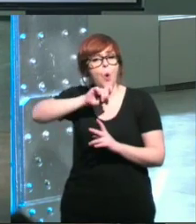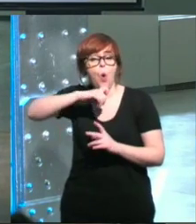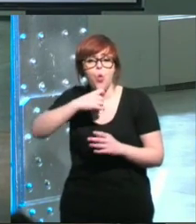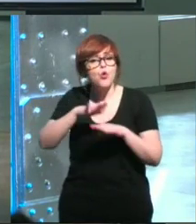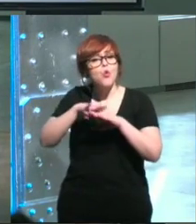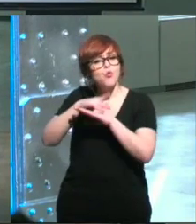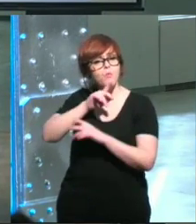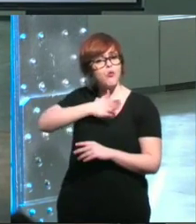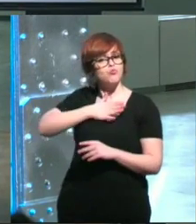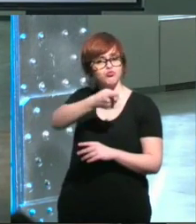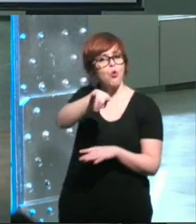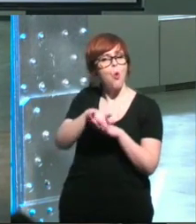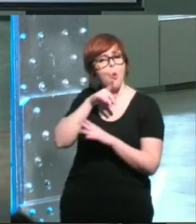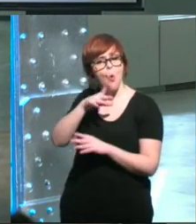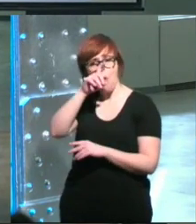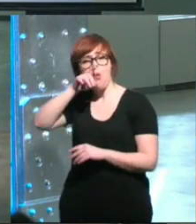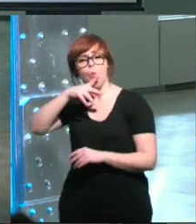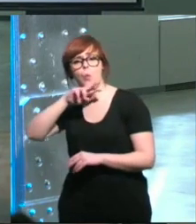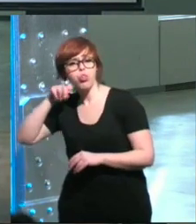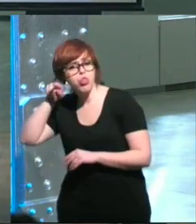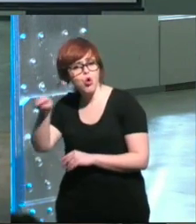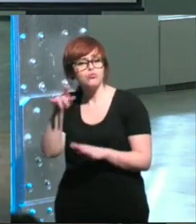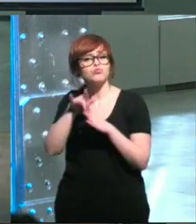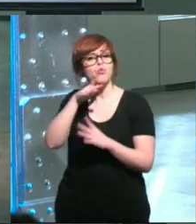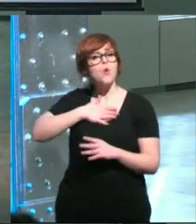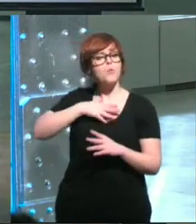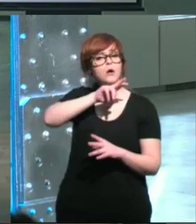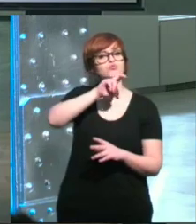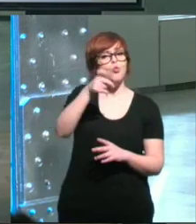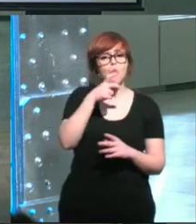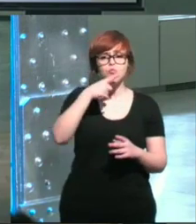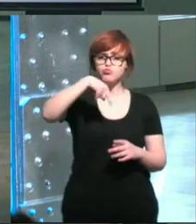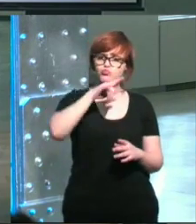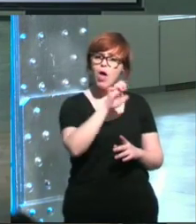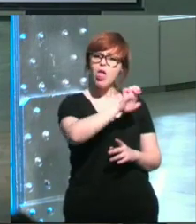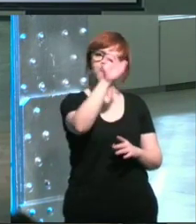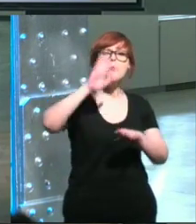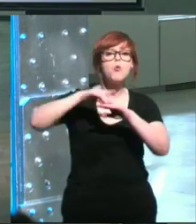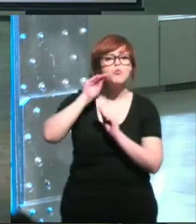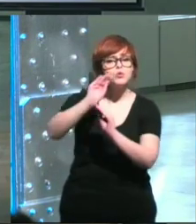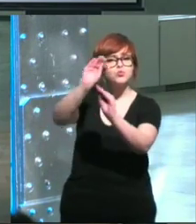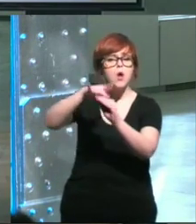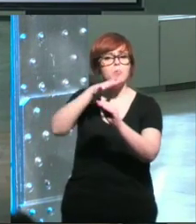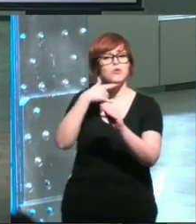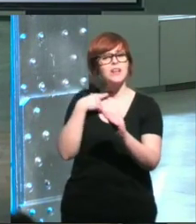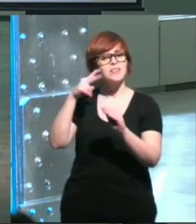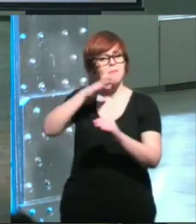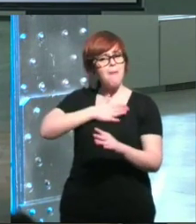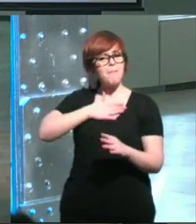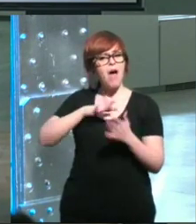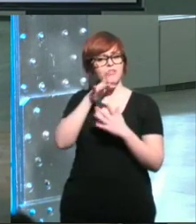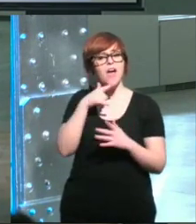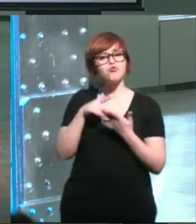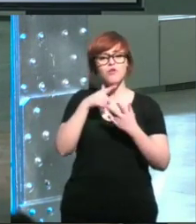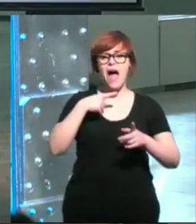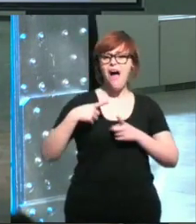nuestra, es culpa de los judíos. No es culpa nuestra, es culpa de las naciones europeas que nos arrebataron los valores de la madre patria en la Primera Guerra Mundial.